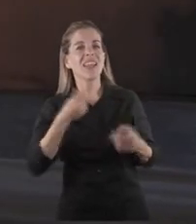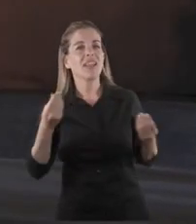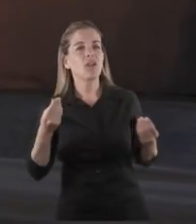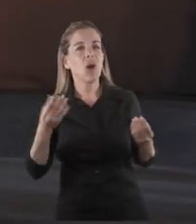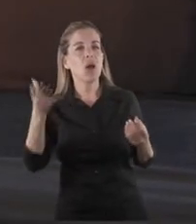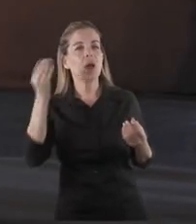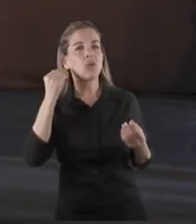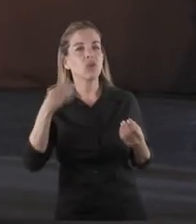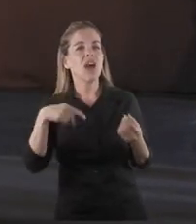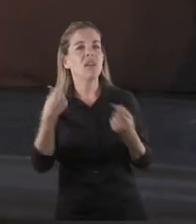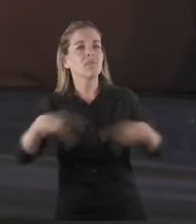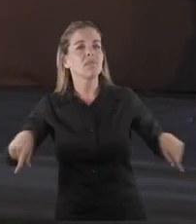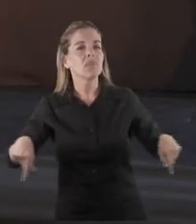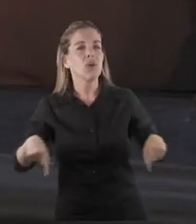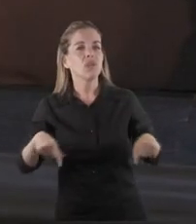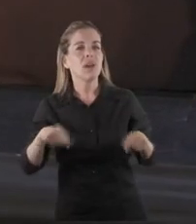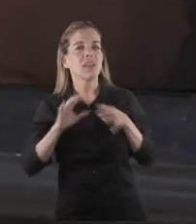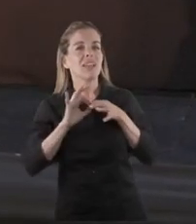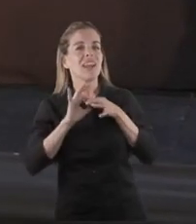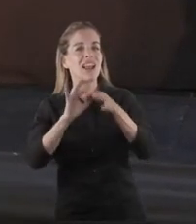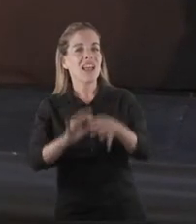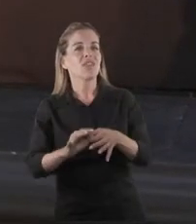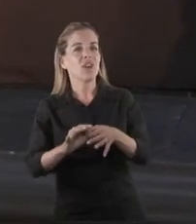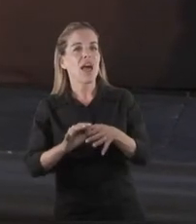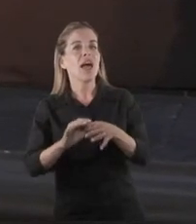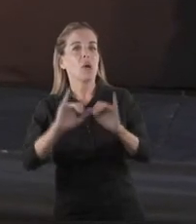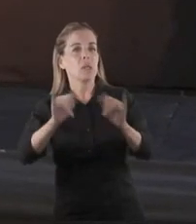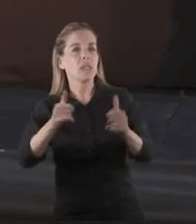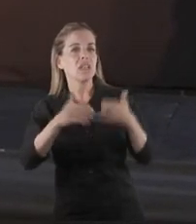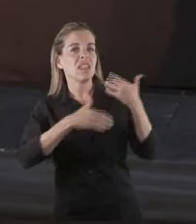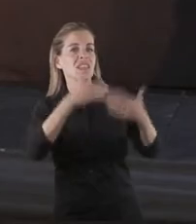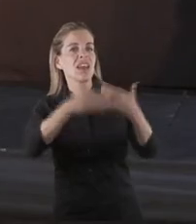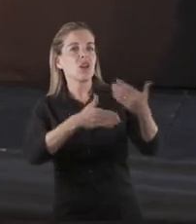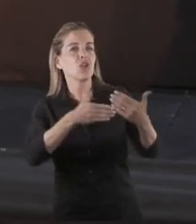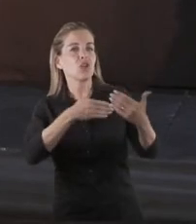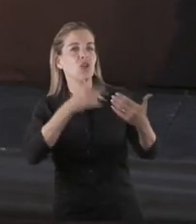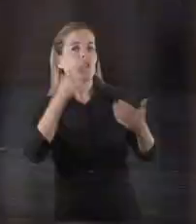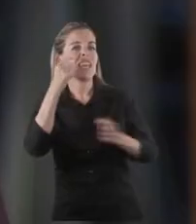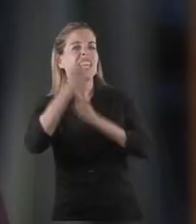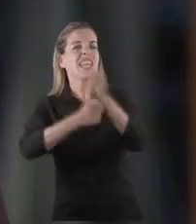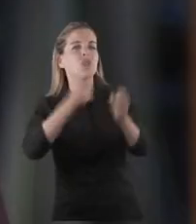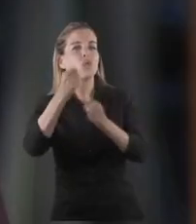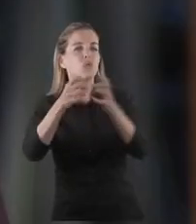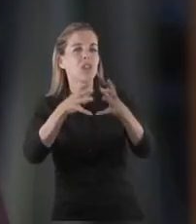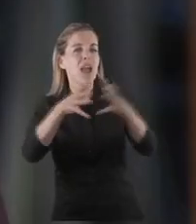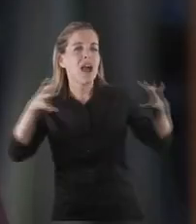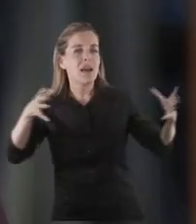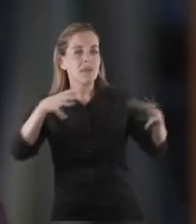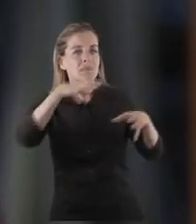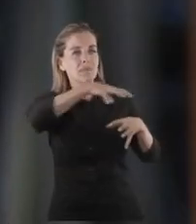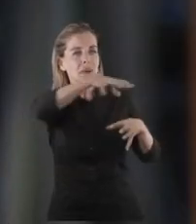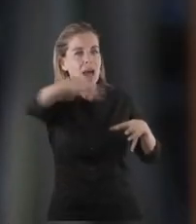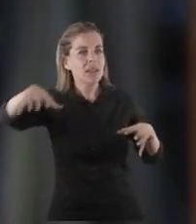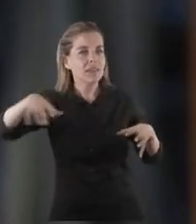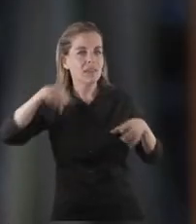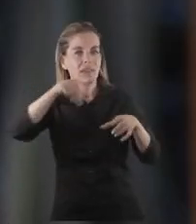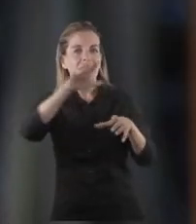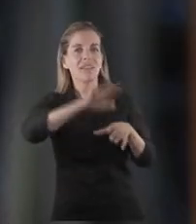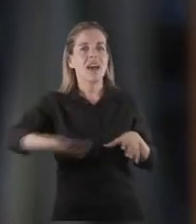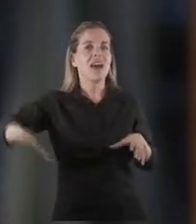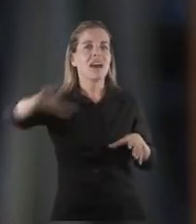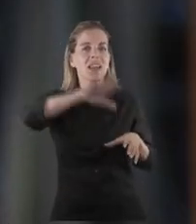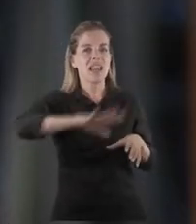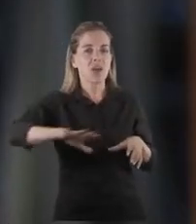cosas que tienen que ver con el desarrollo productivo e industrial de esta región.